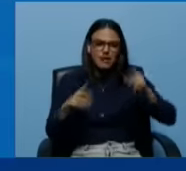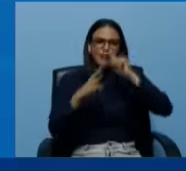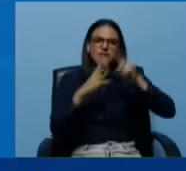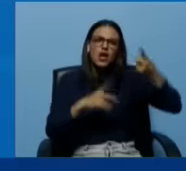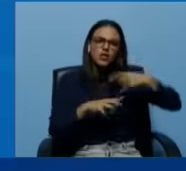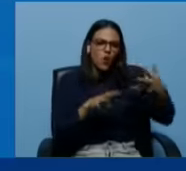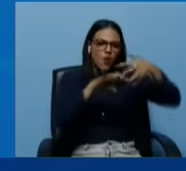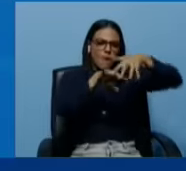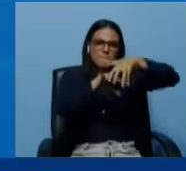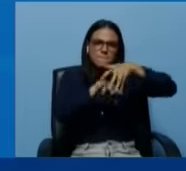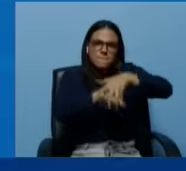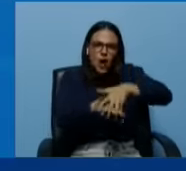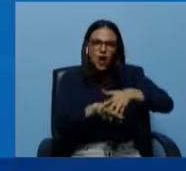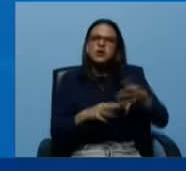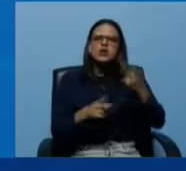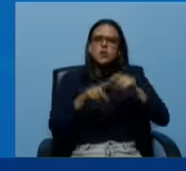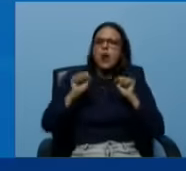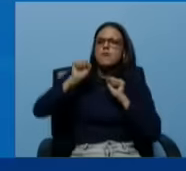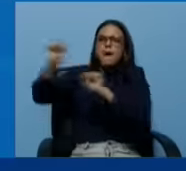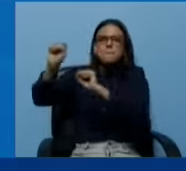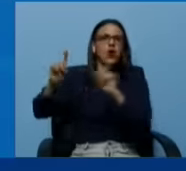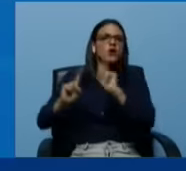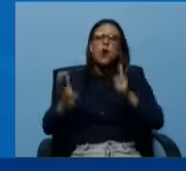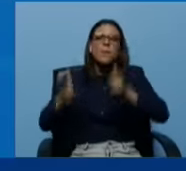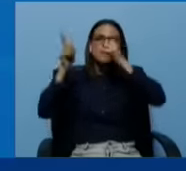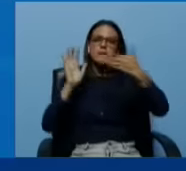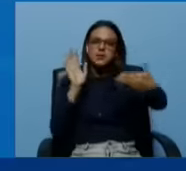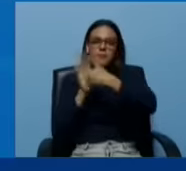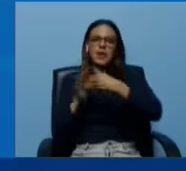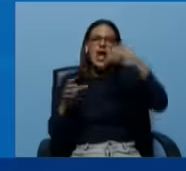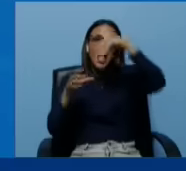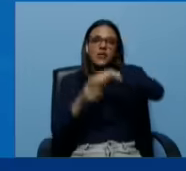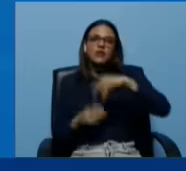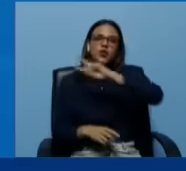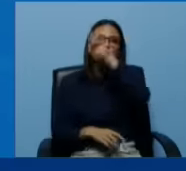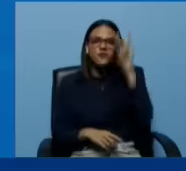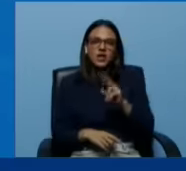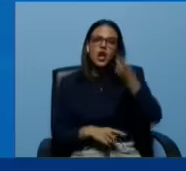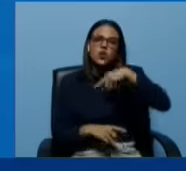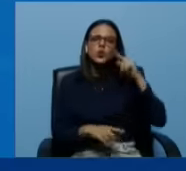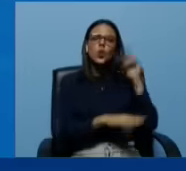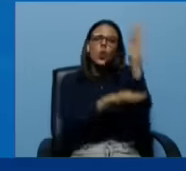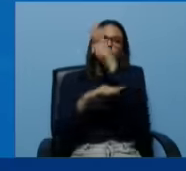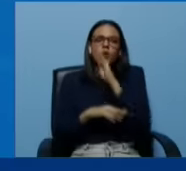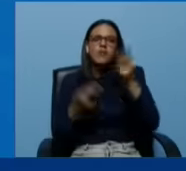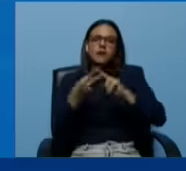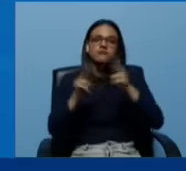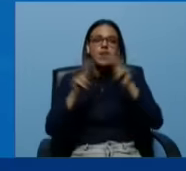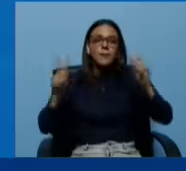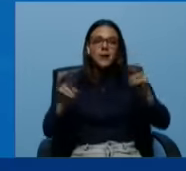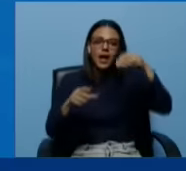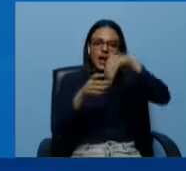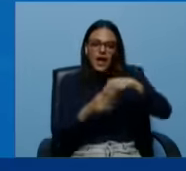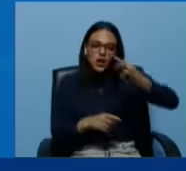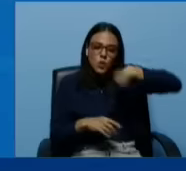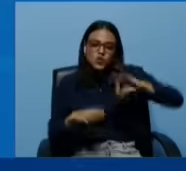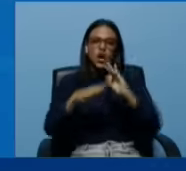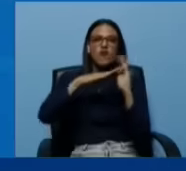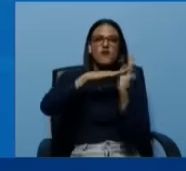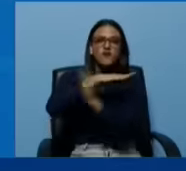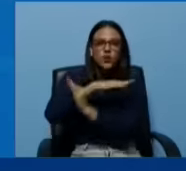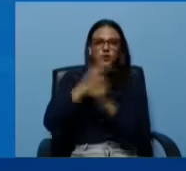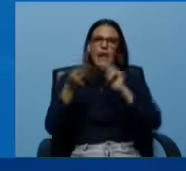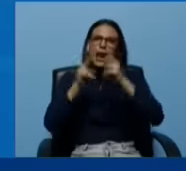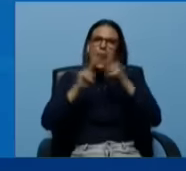perfecta cívico-militar-policial, que es la garantía de la soberanía y la paz. La paz es nuestro puerto, la paz es